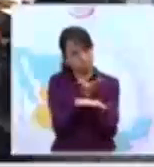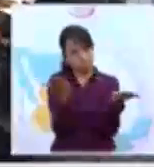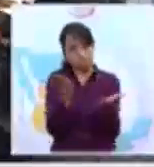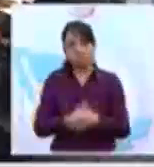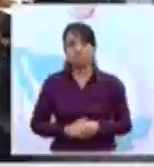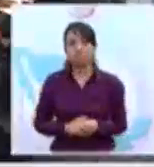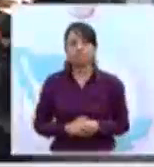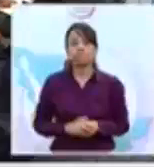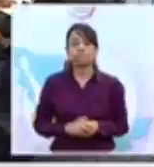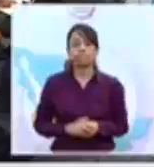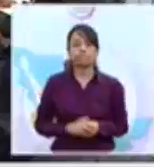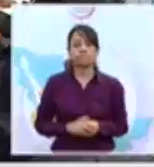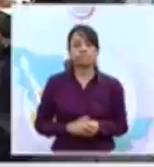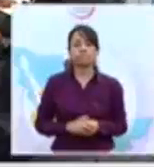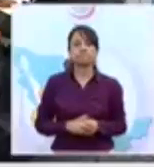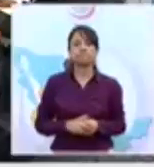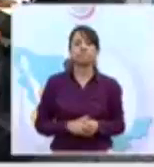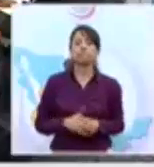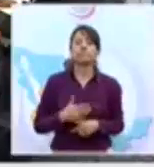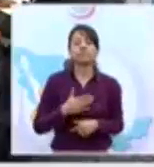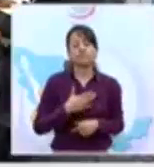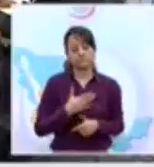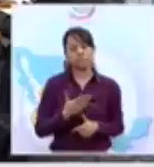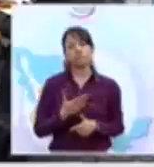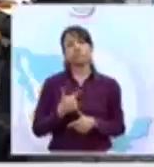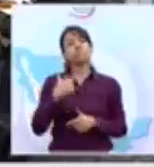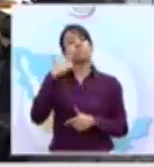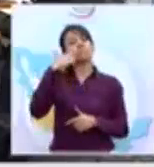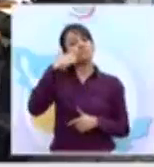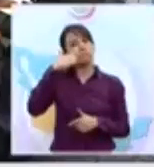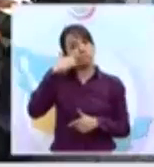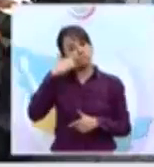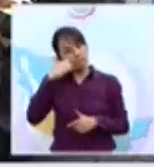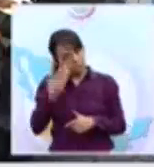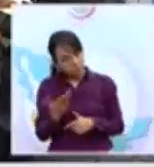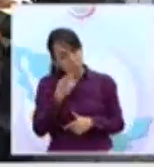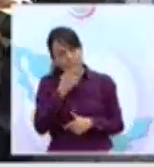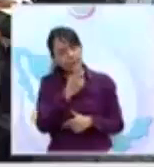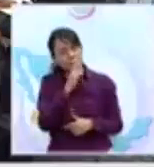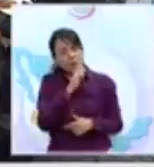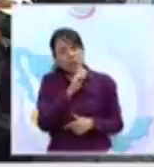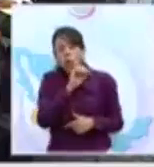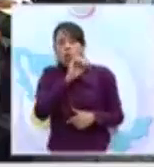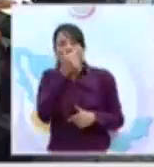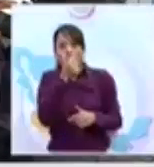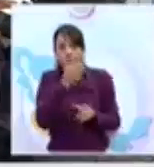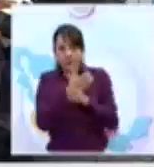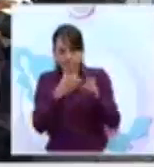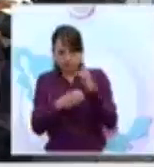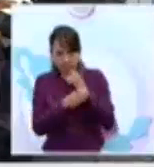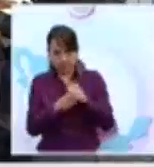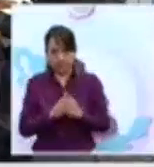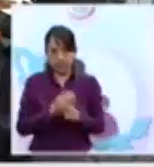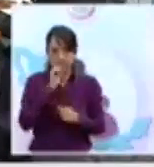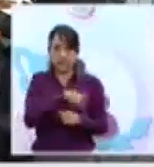Adelante. Solo también poner un elemento más en la mesa para que nuestros panelistas nos hagan el favor ahí si